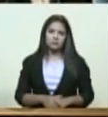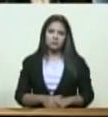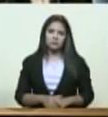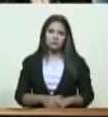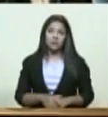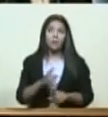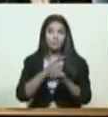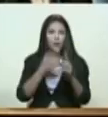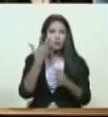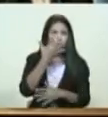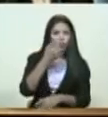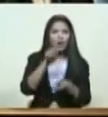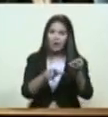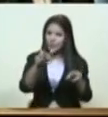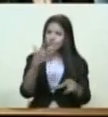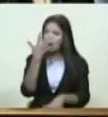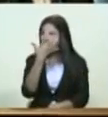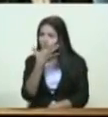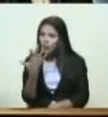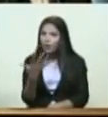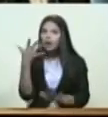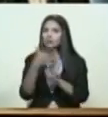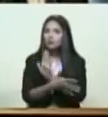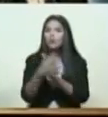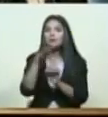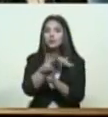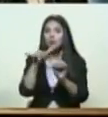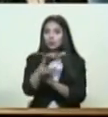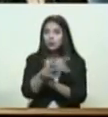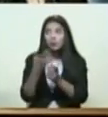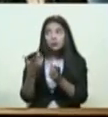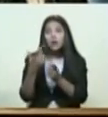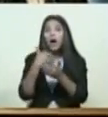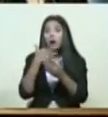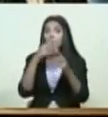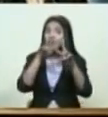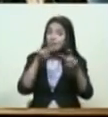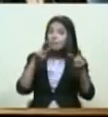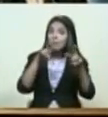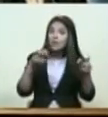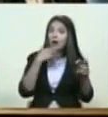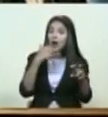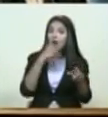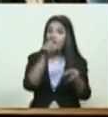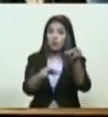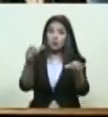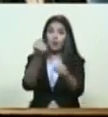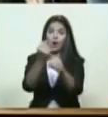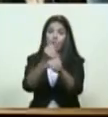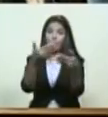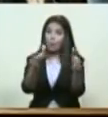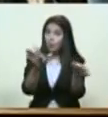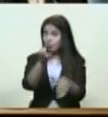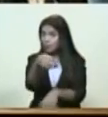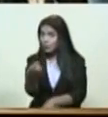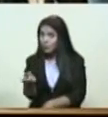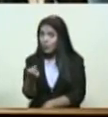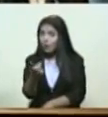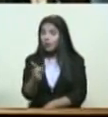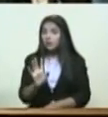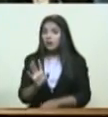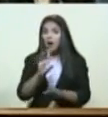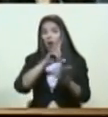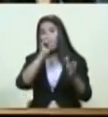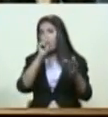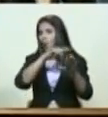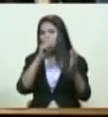dudas, quedan dudas en la ciudadanía respecto a esta situación, si no estaba previsto abrir una investigación, a estos funcionarios, no solamente a los últimos, sino a los de las